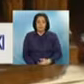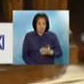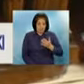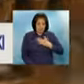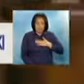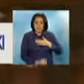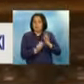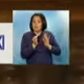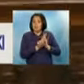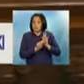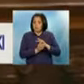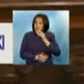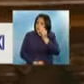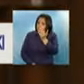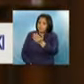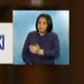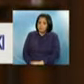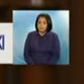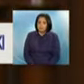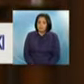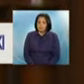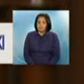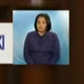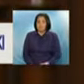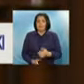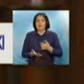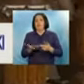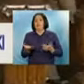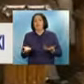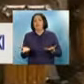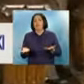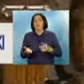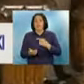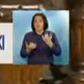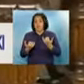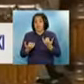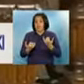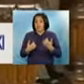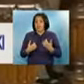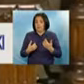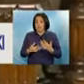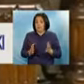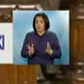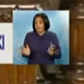para mi esposa, que cumplió